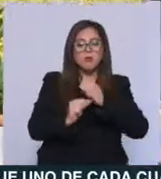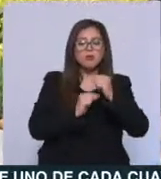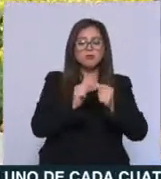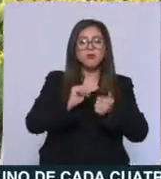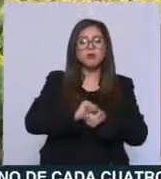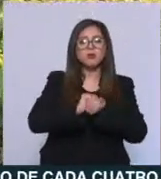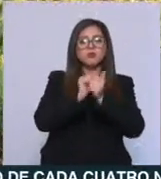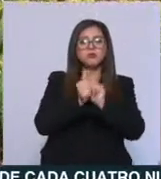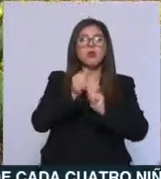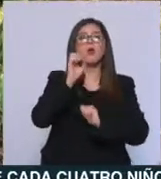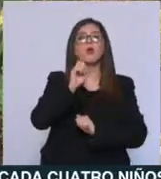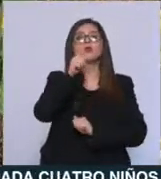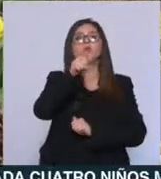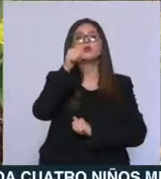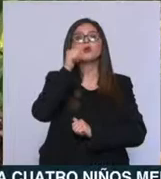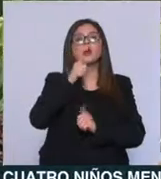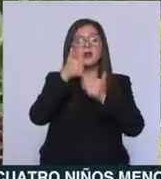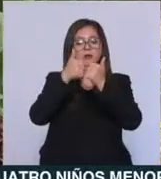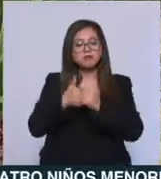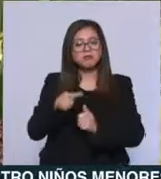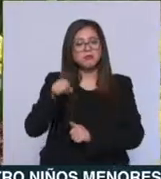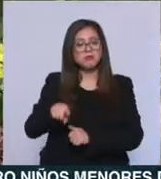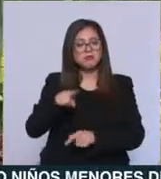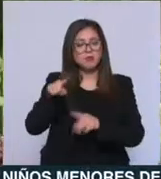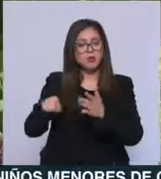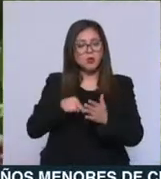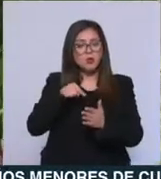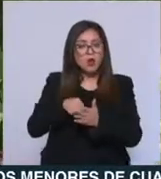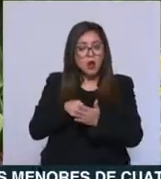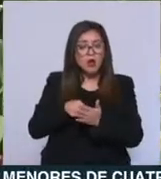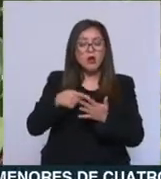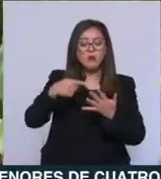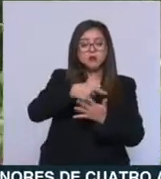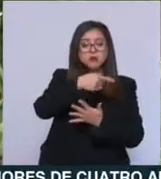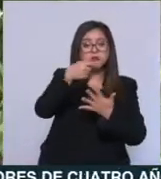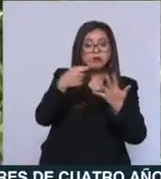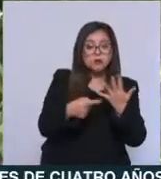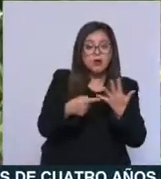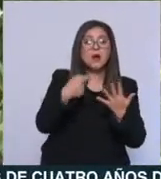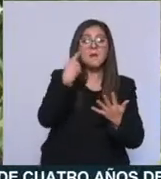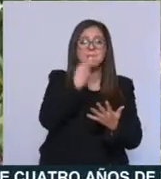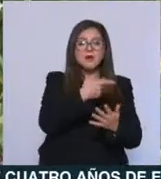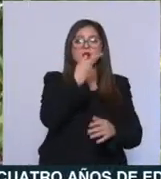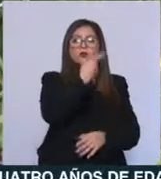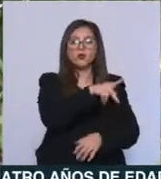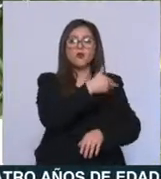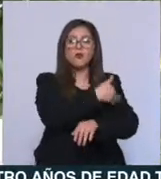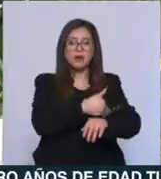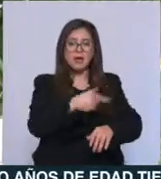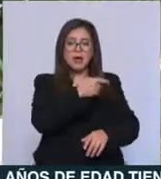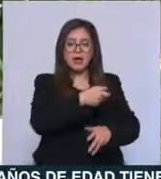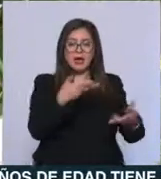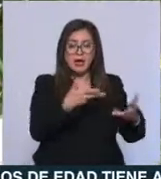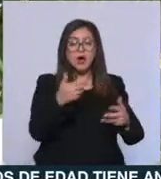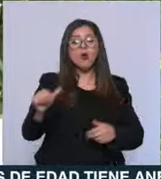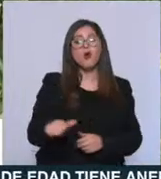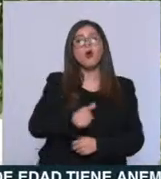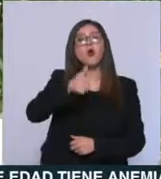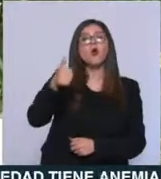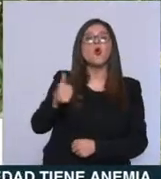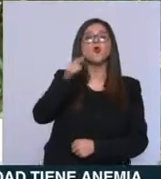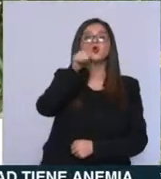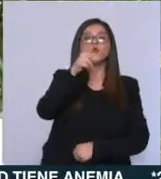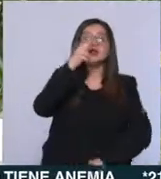son sedentarios. Entonces, si viste, hay factores que no dependen del paciente, pero hay también factores que claramente